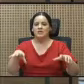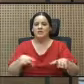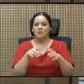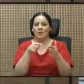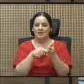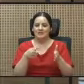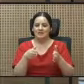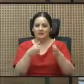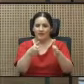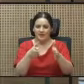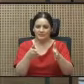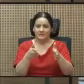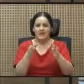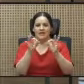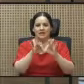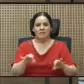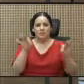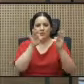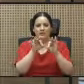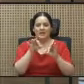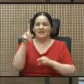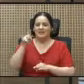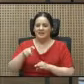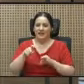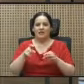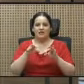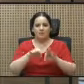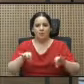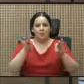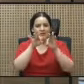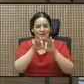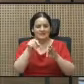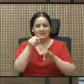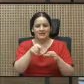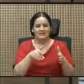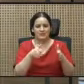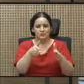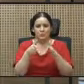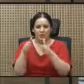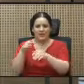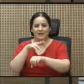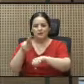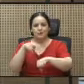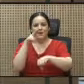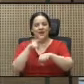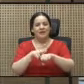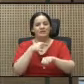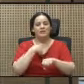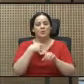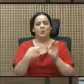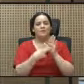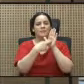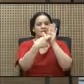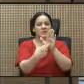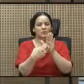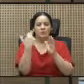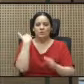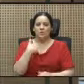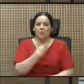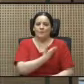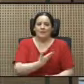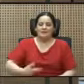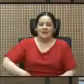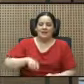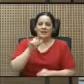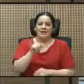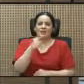esperar que le den importancia a rutas de zonas rurales como las que yo represento? Señor presidente, le queda un año